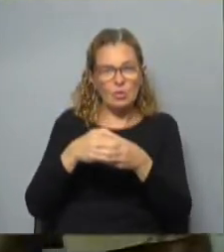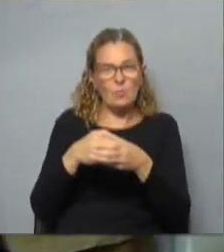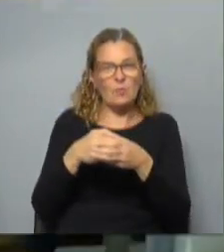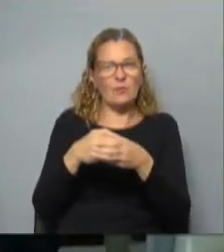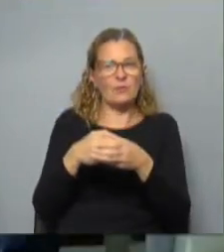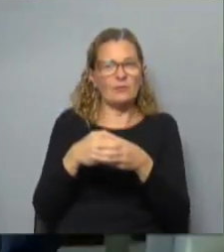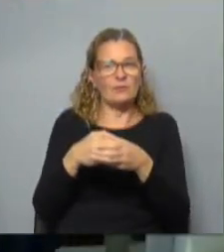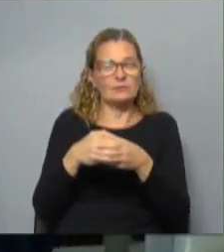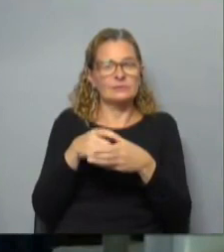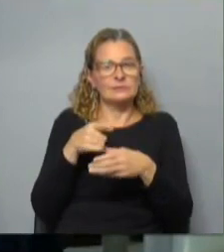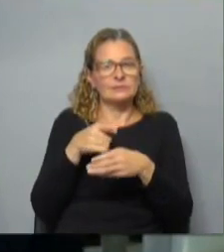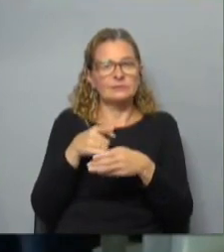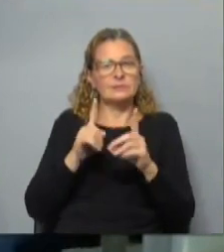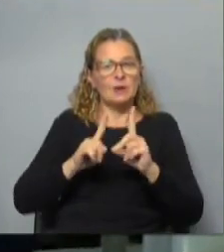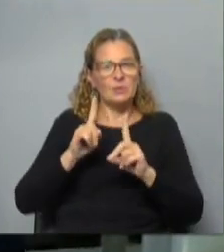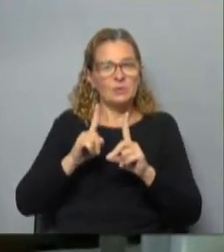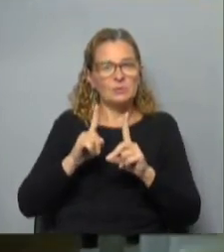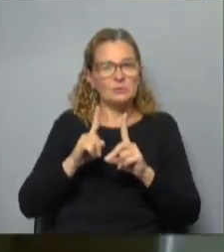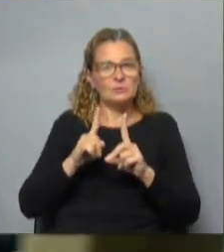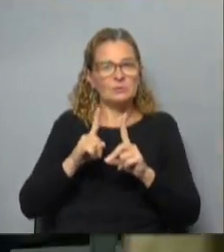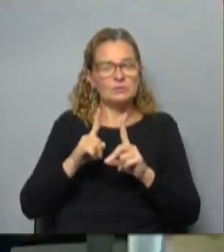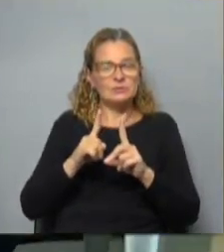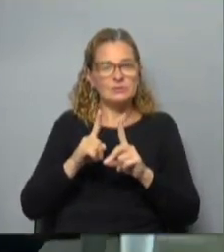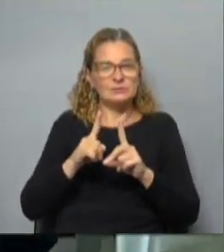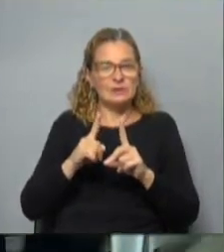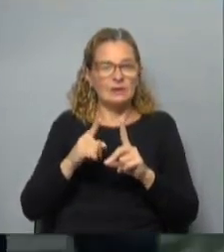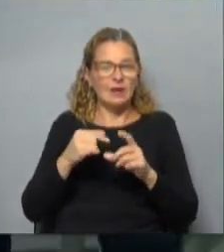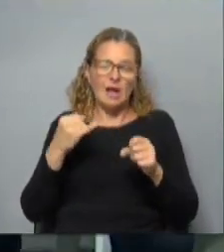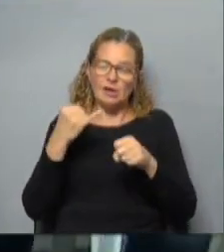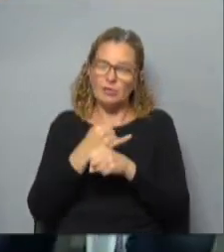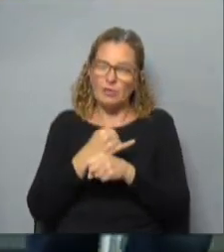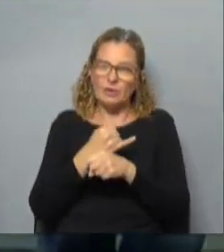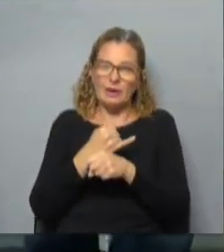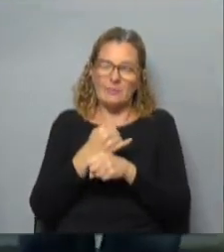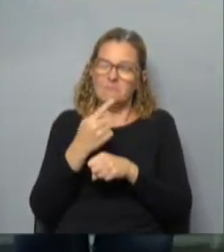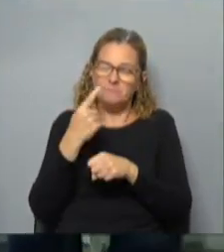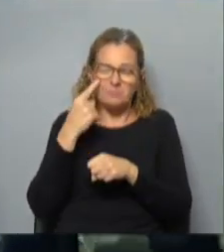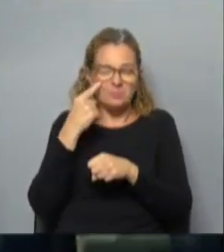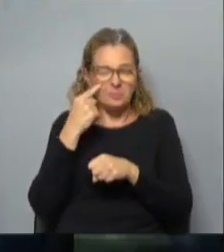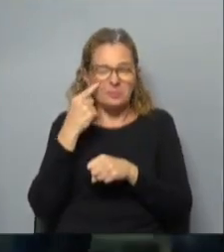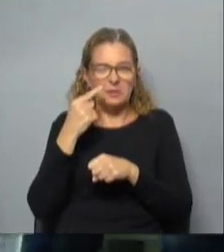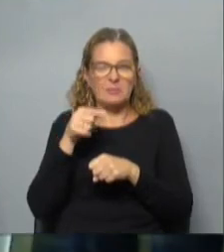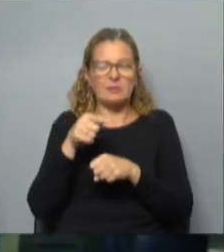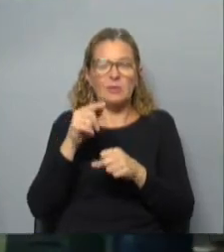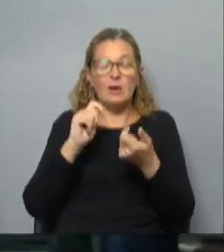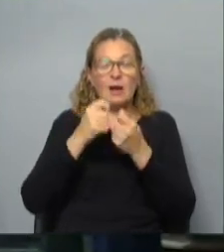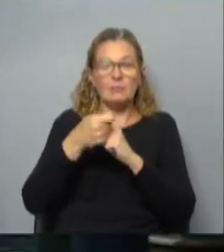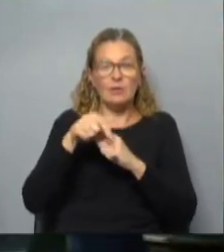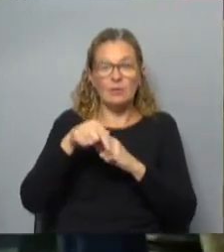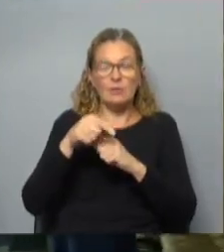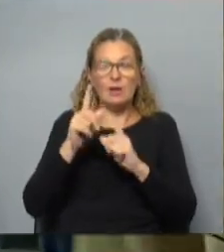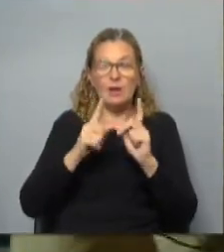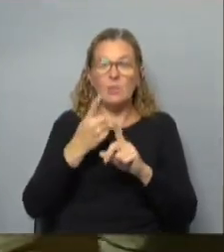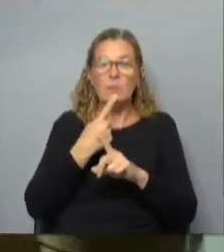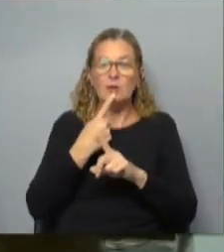fue por algunos algunos algunas fases que entendía que están pasando la mutual e intentaron cambiarlas pero hoy hay un trasfondo político